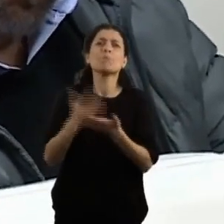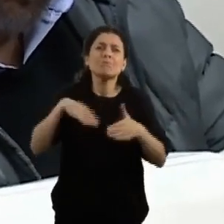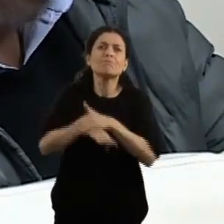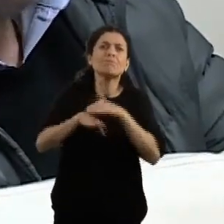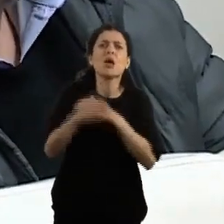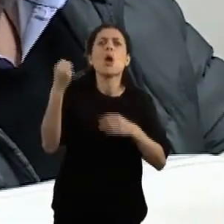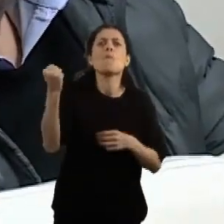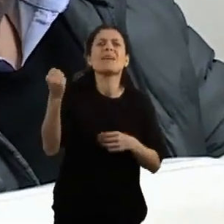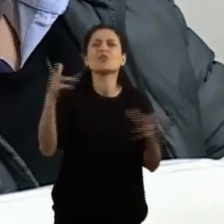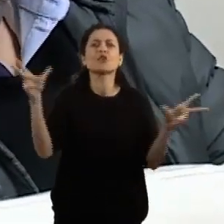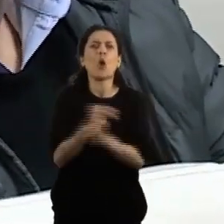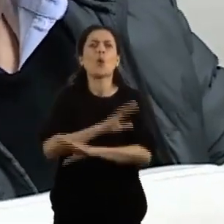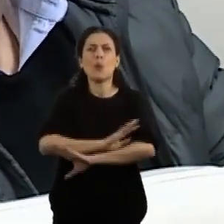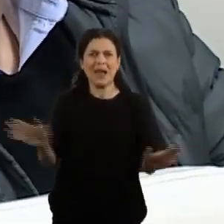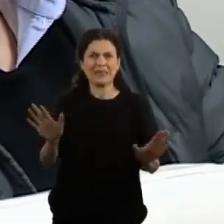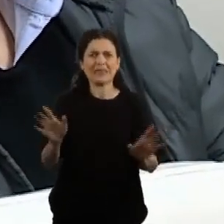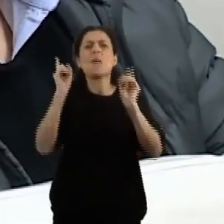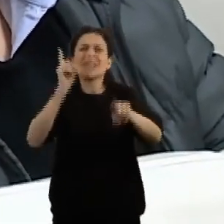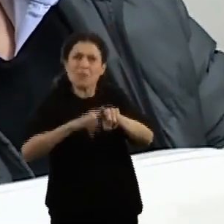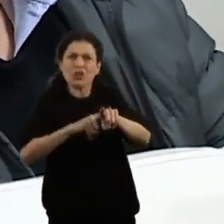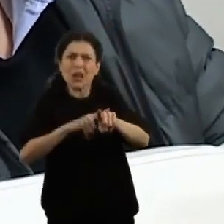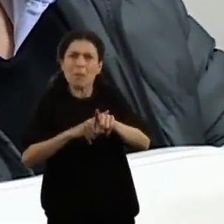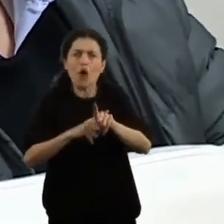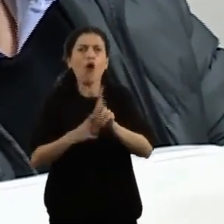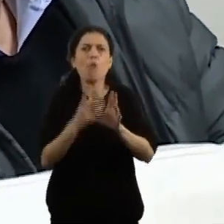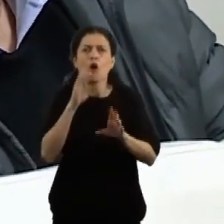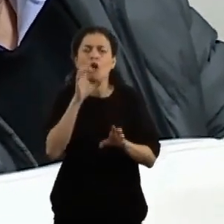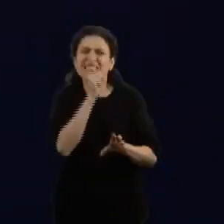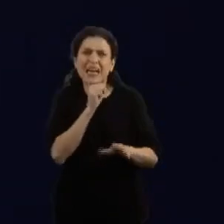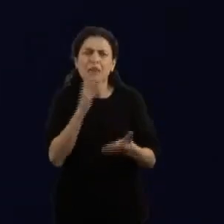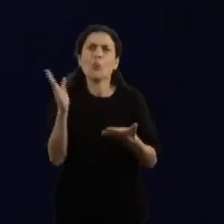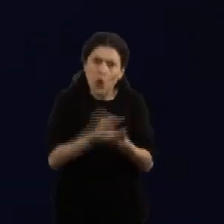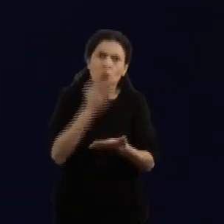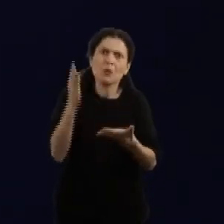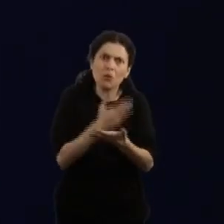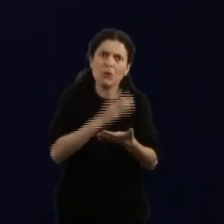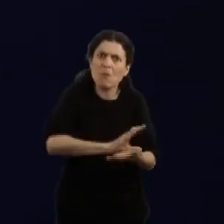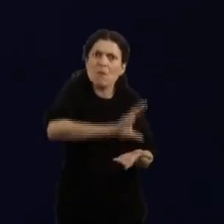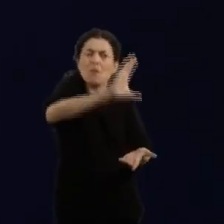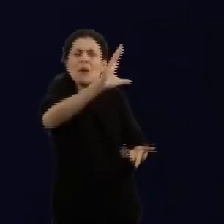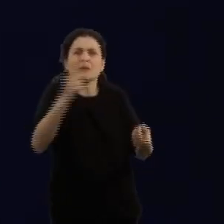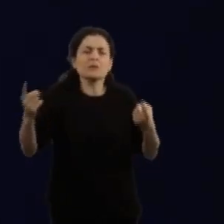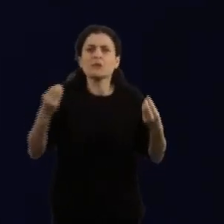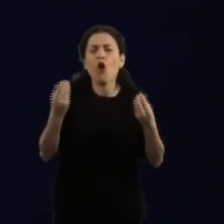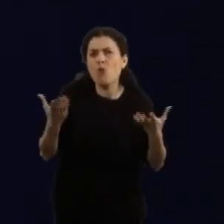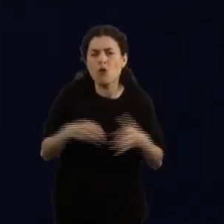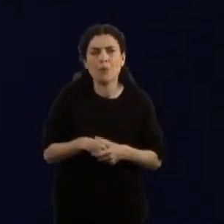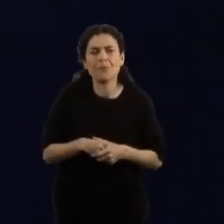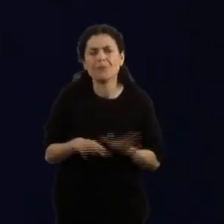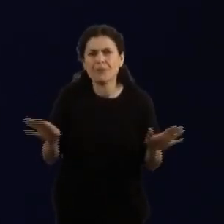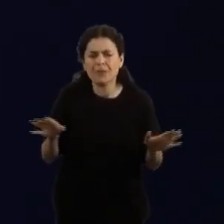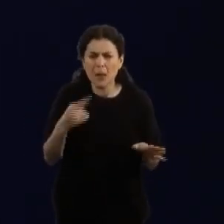que habitualmente dice el presidente Javier Milei y vos mismo, digamos. Sí, me llama la atención que en la pregunta me